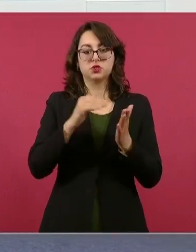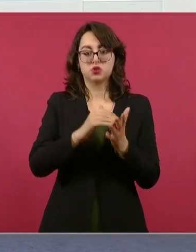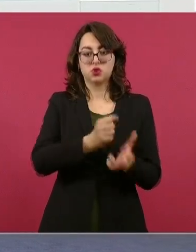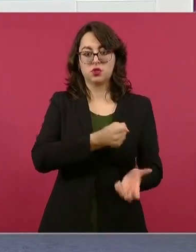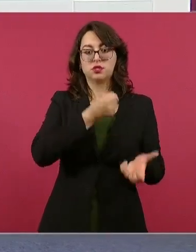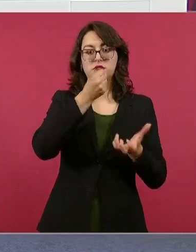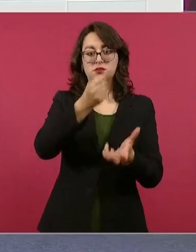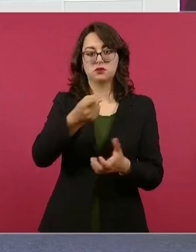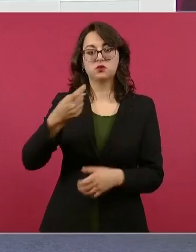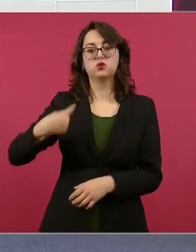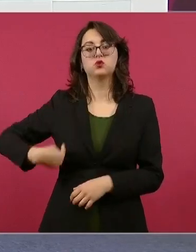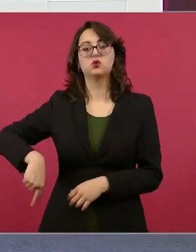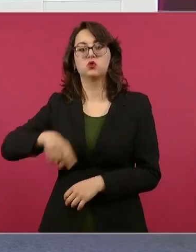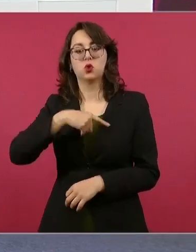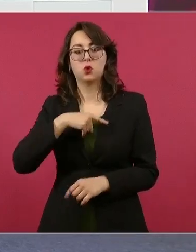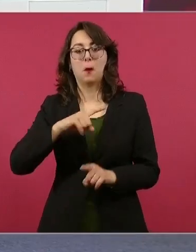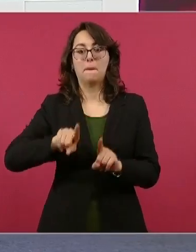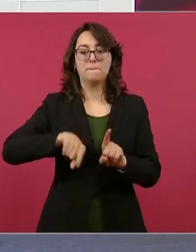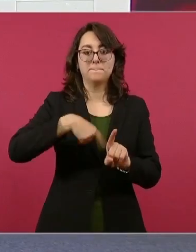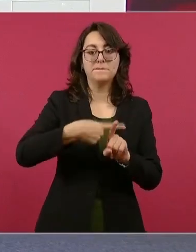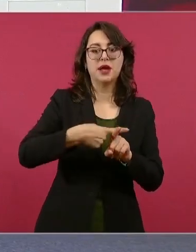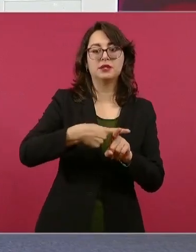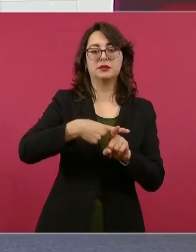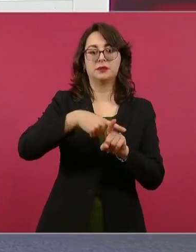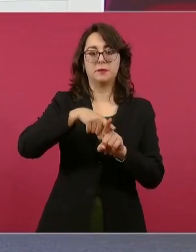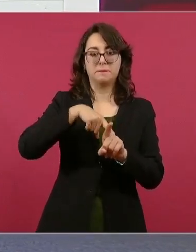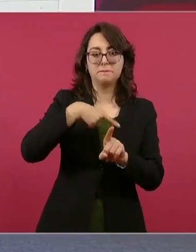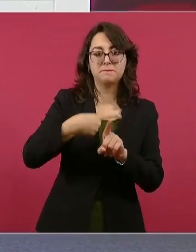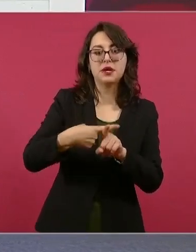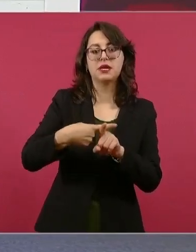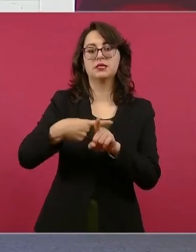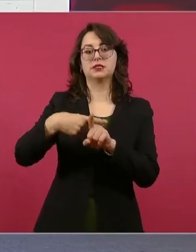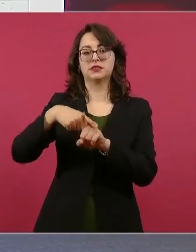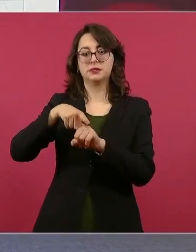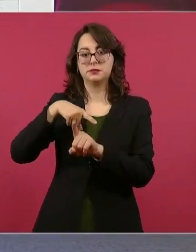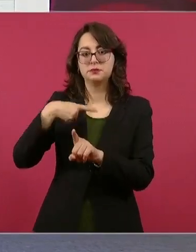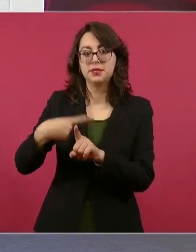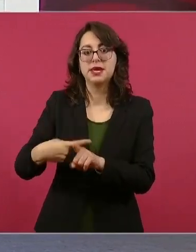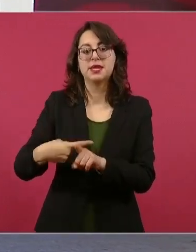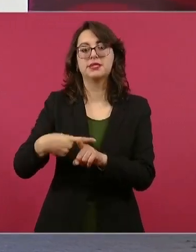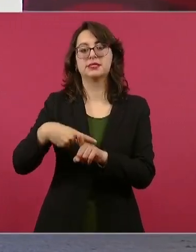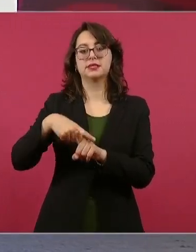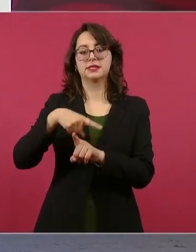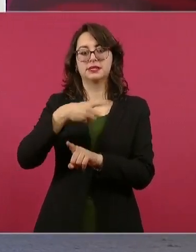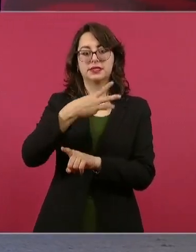260, aumentó 300, 300,